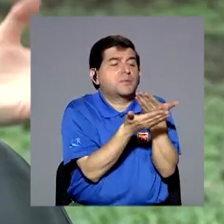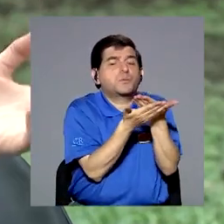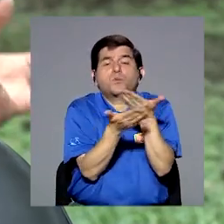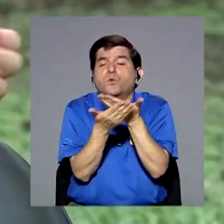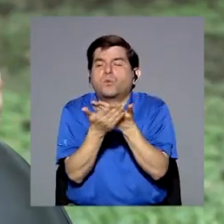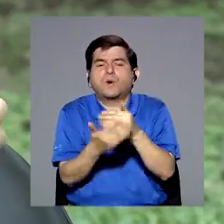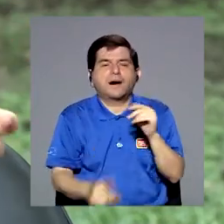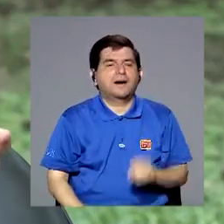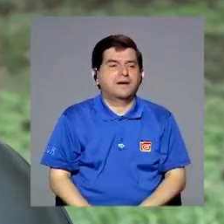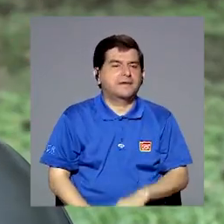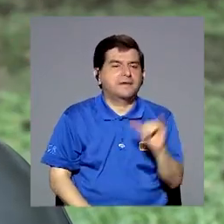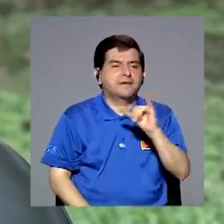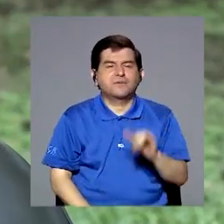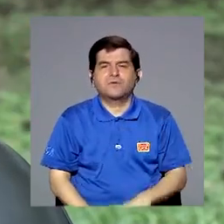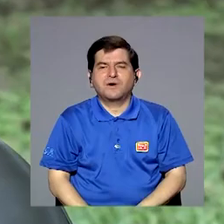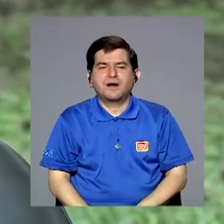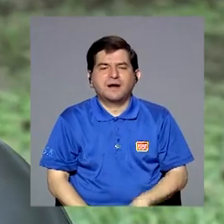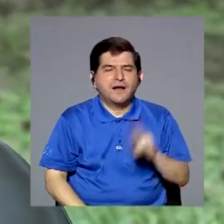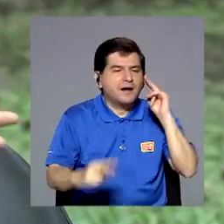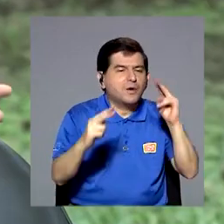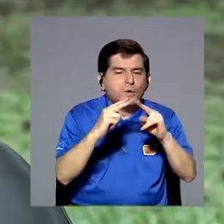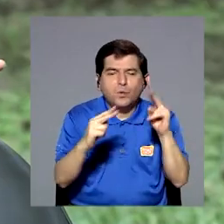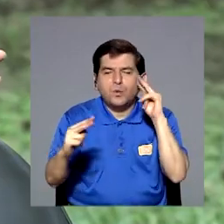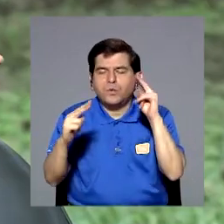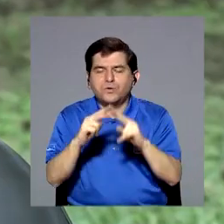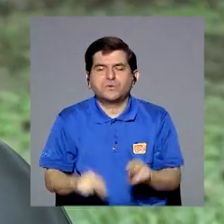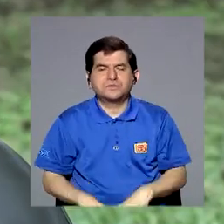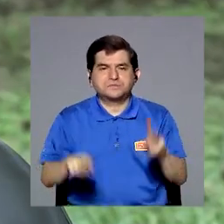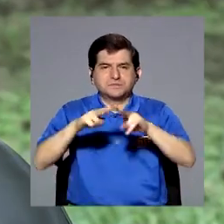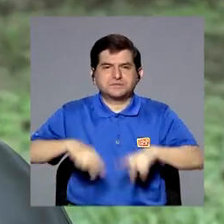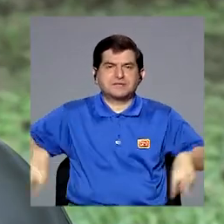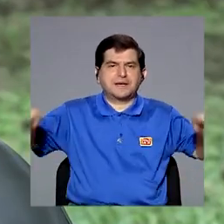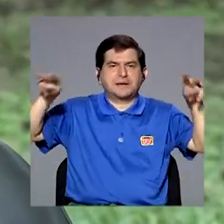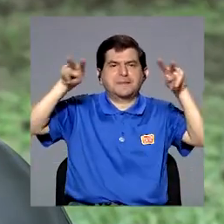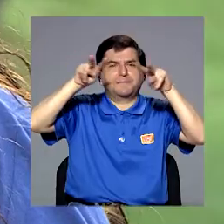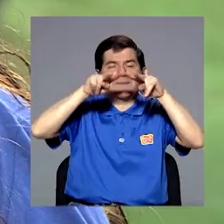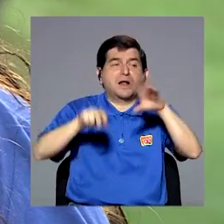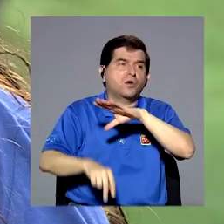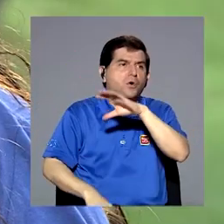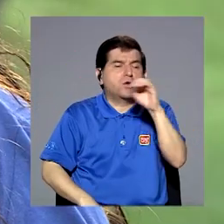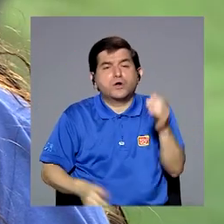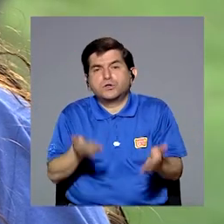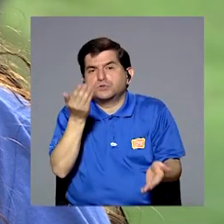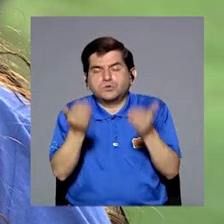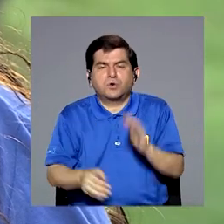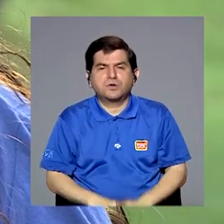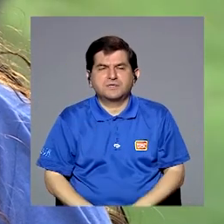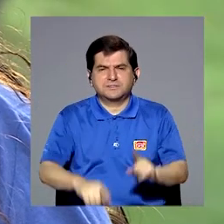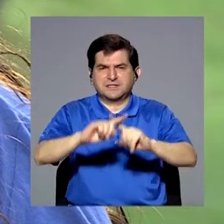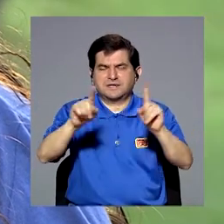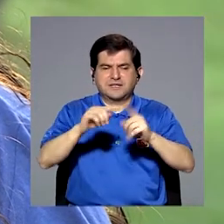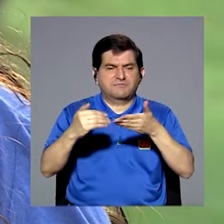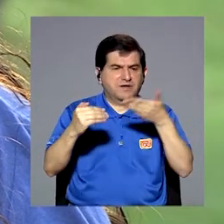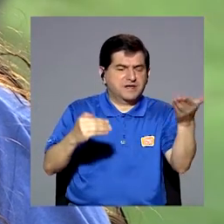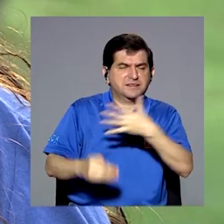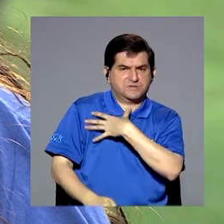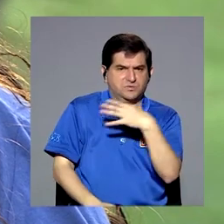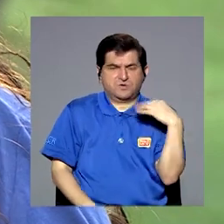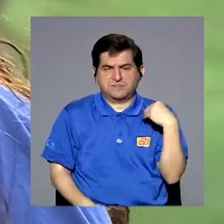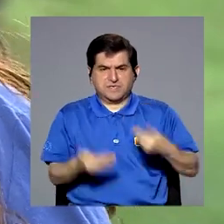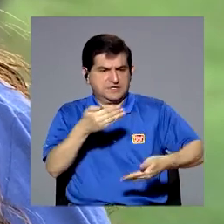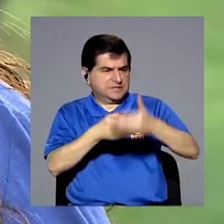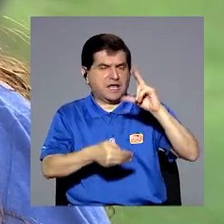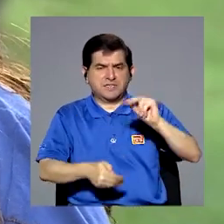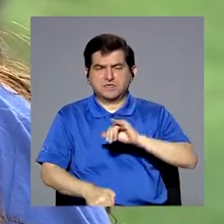probar, conocer, contraponer los valores o las, no necesariamente los valores, pero sino como los gustos que no tenían